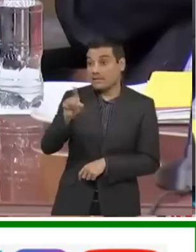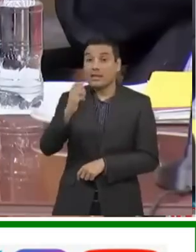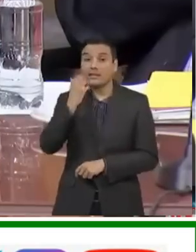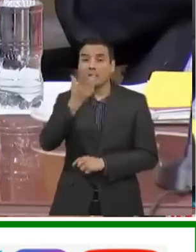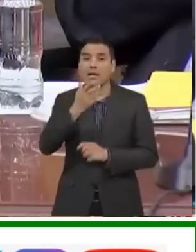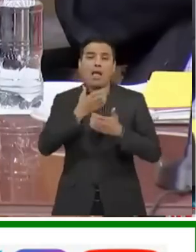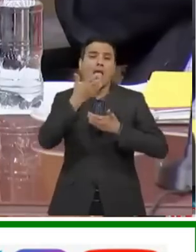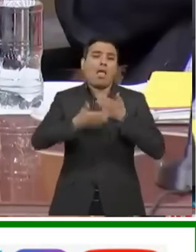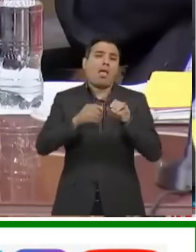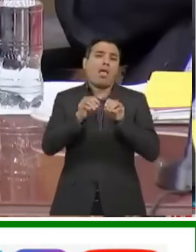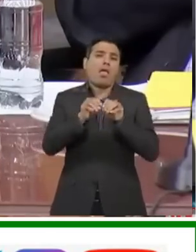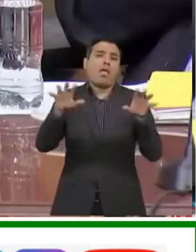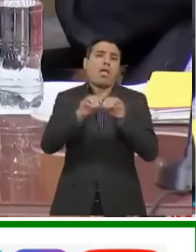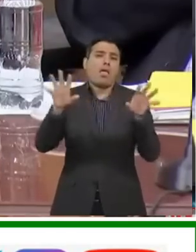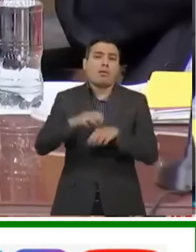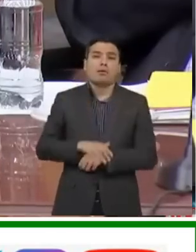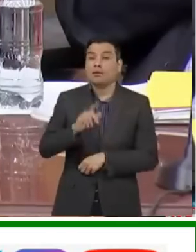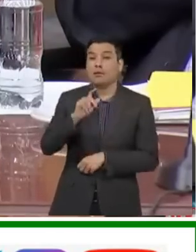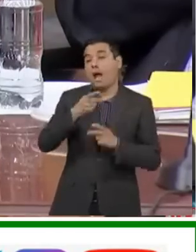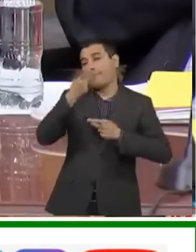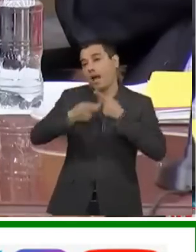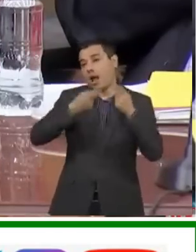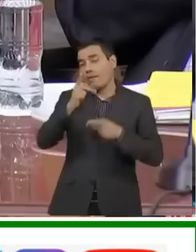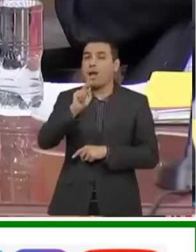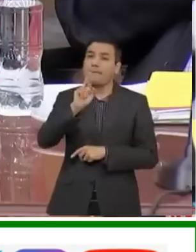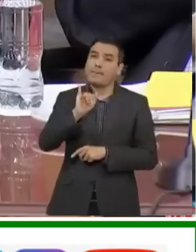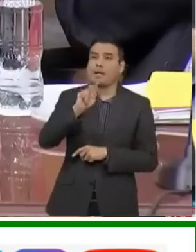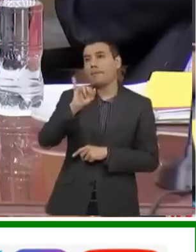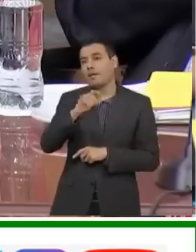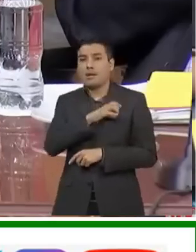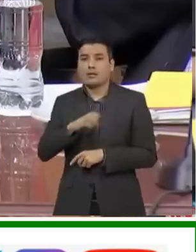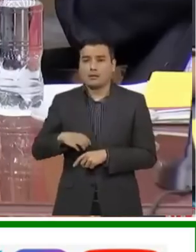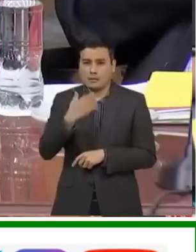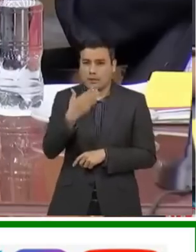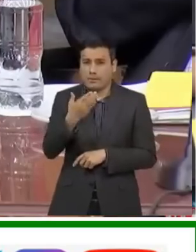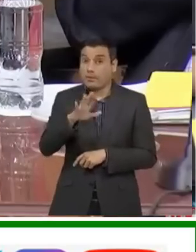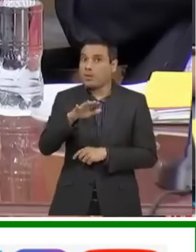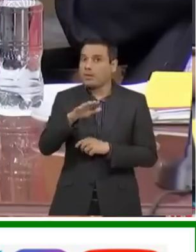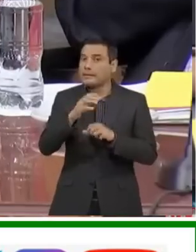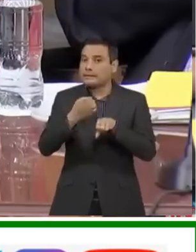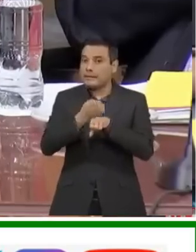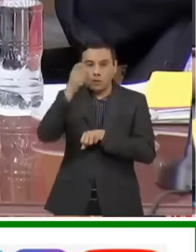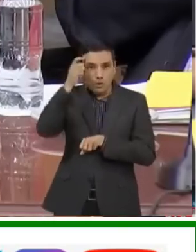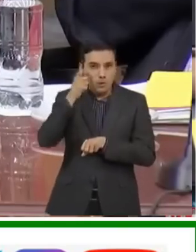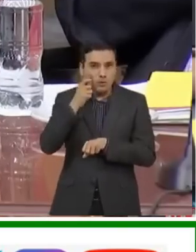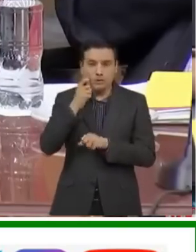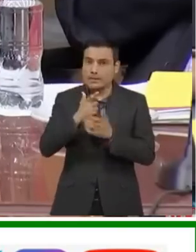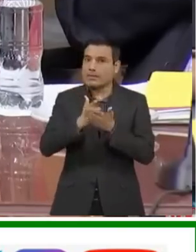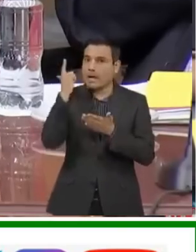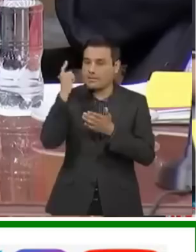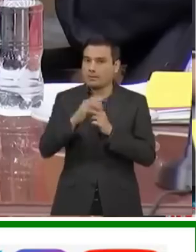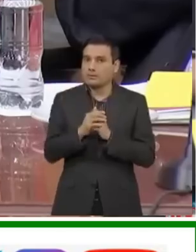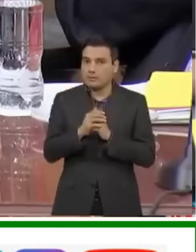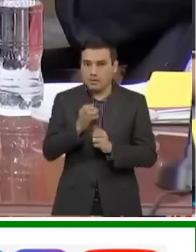hacerle publicidad al PRI y a nuestros candidatos, pues bienvenidos. Pero el caso de Guerrero es muy grave. El horno no está para bollos,